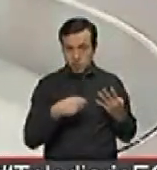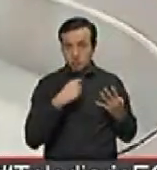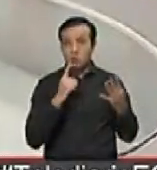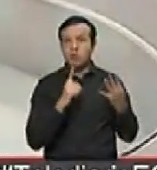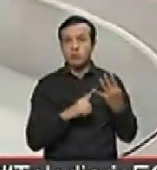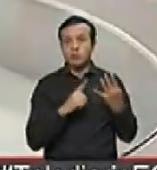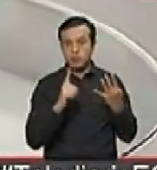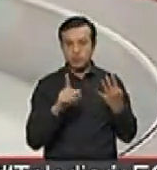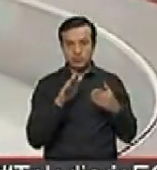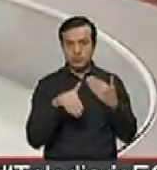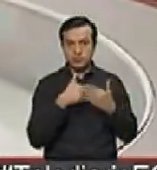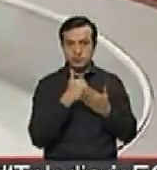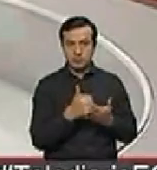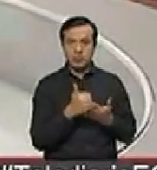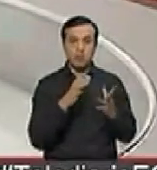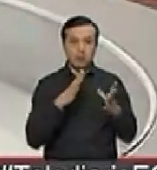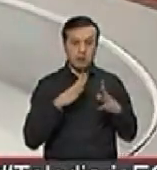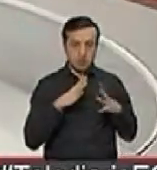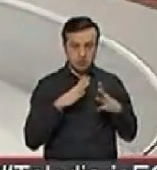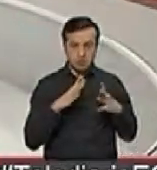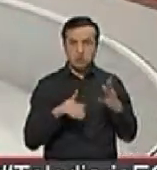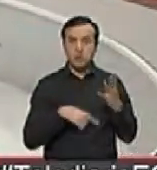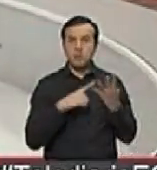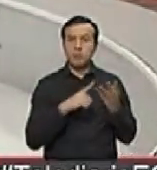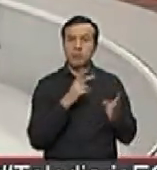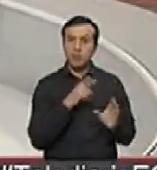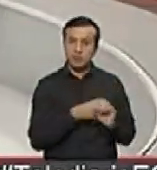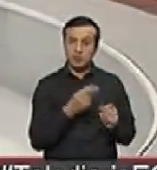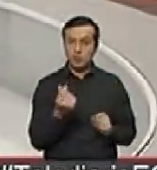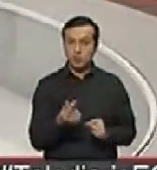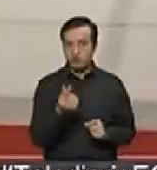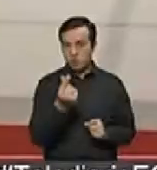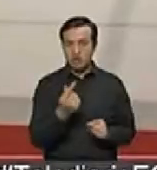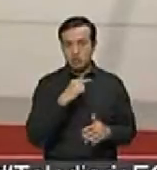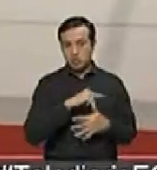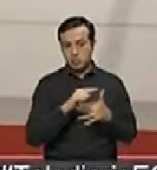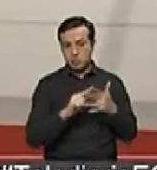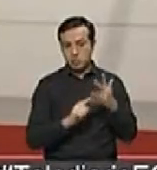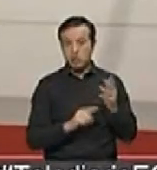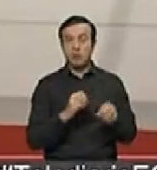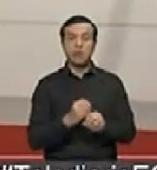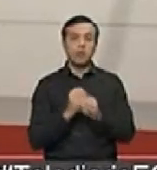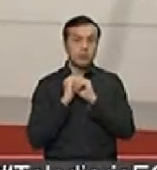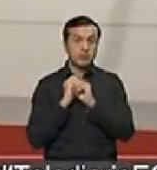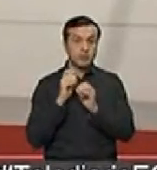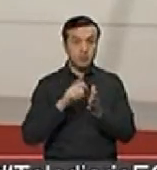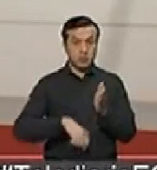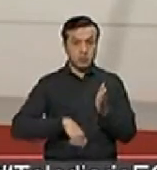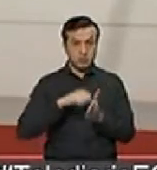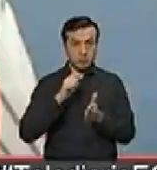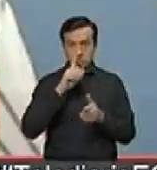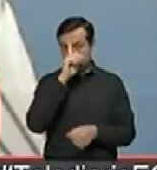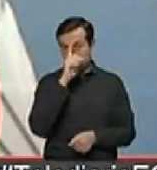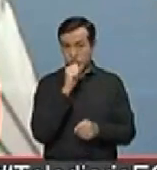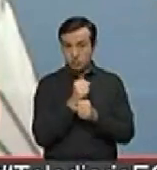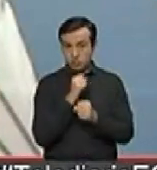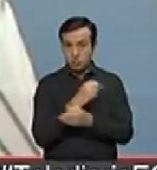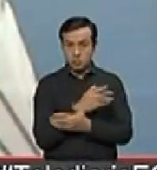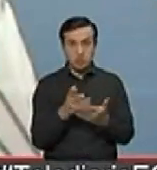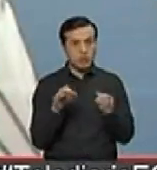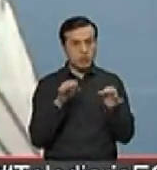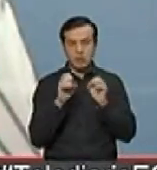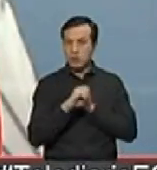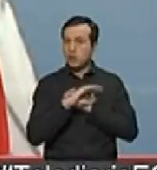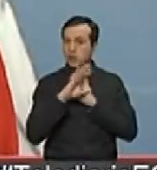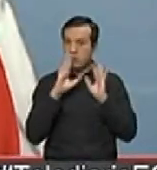remuneración, el beneficio al goce de vacaciones, a la participación en utilidades y todas las demás obligaciones derivadas del contrato de trabajo. Para que quede